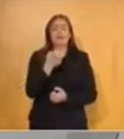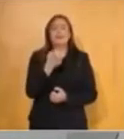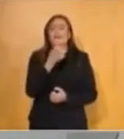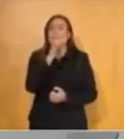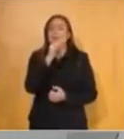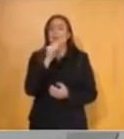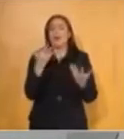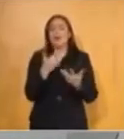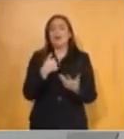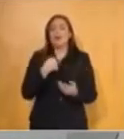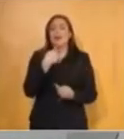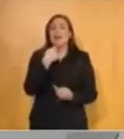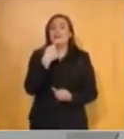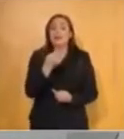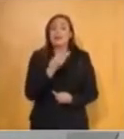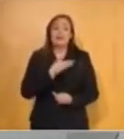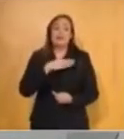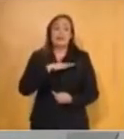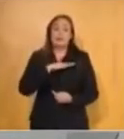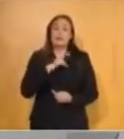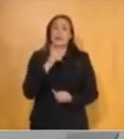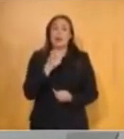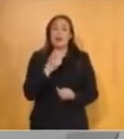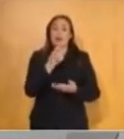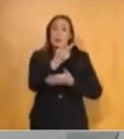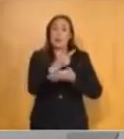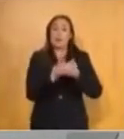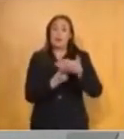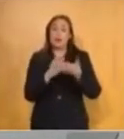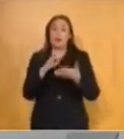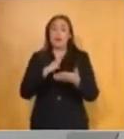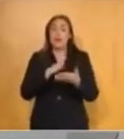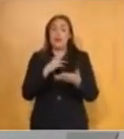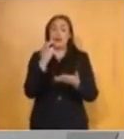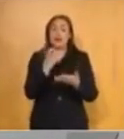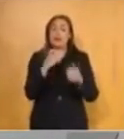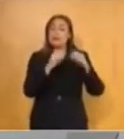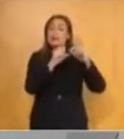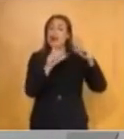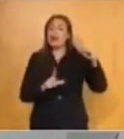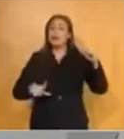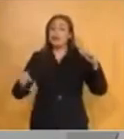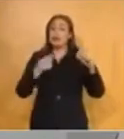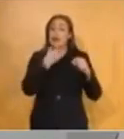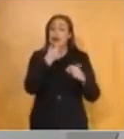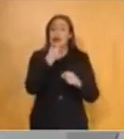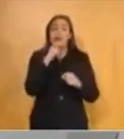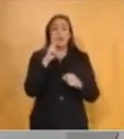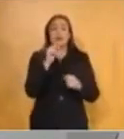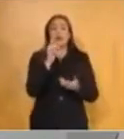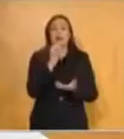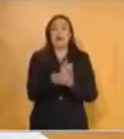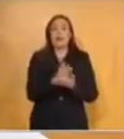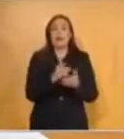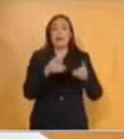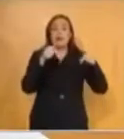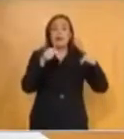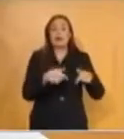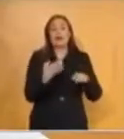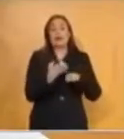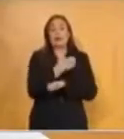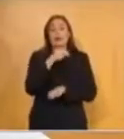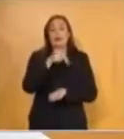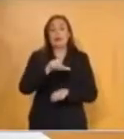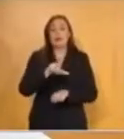español. El programa que seguimos es el Programa Nacional de Inglés. No únicamente se lleva a cabo aquí en Nuevo León, sino en todo